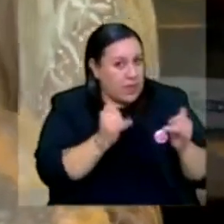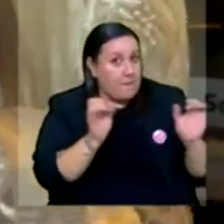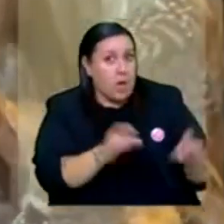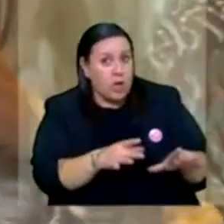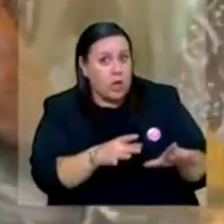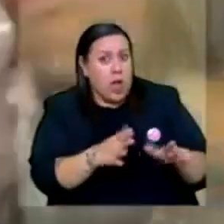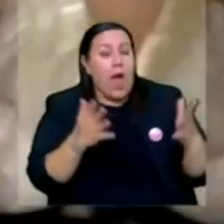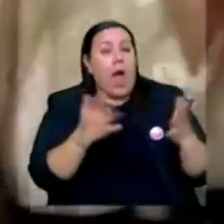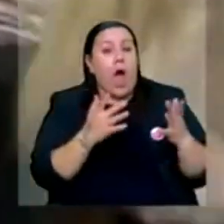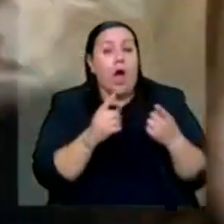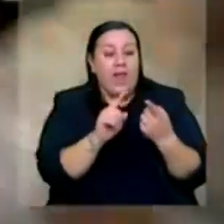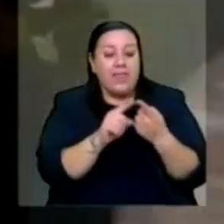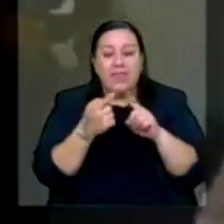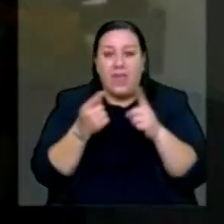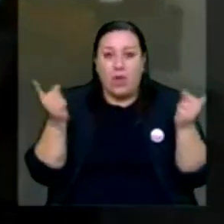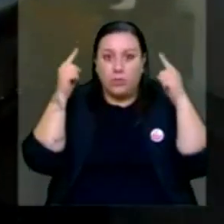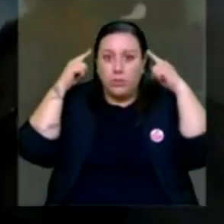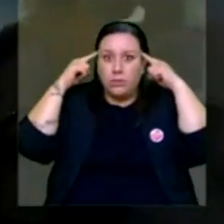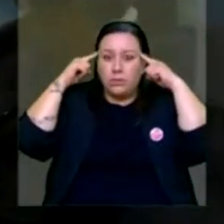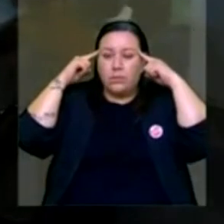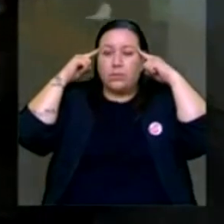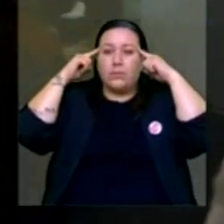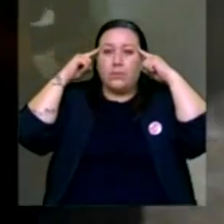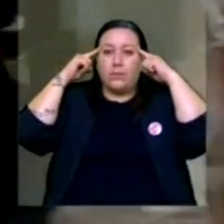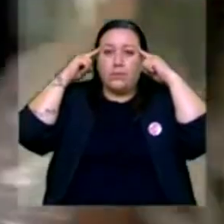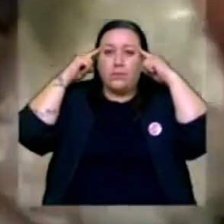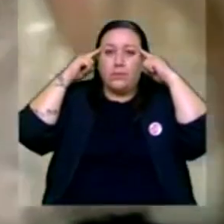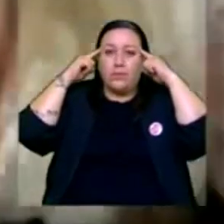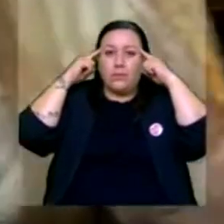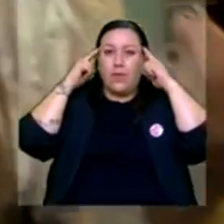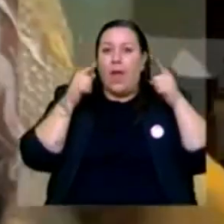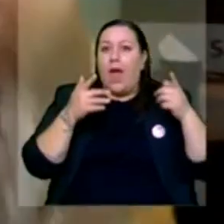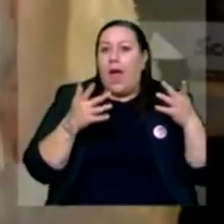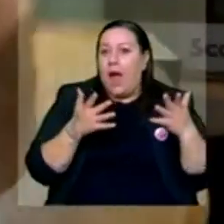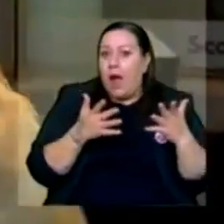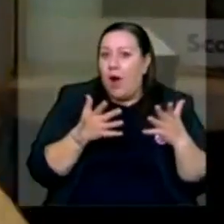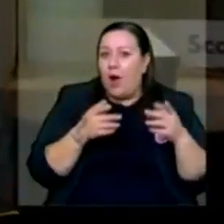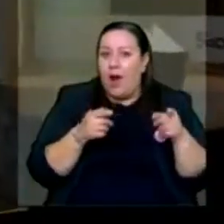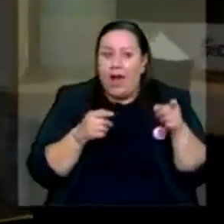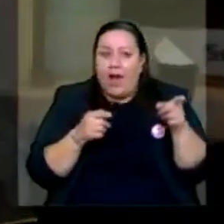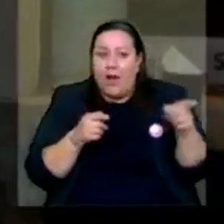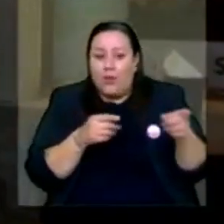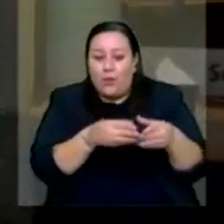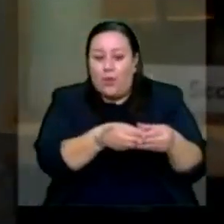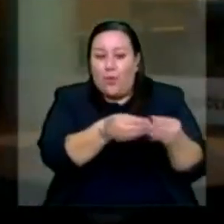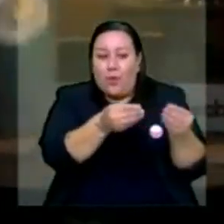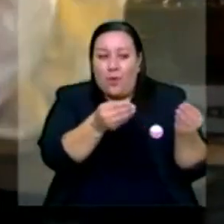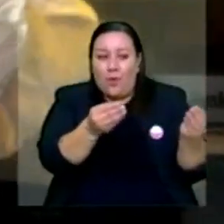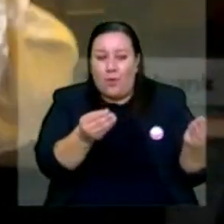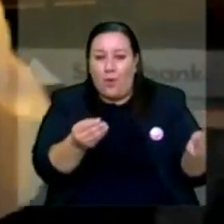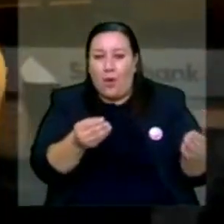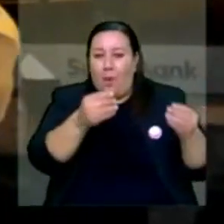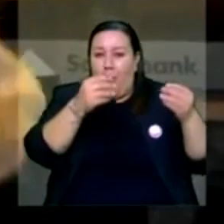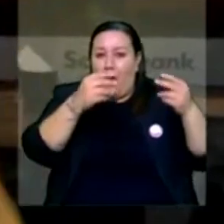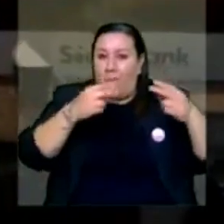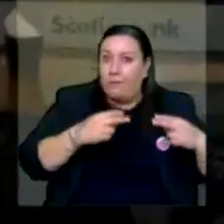tus deditos así, mira. Muy bien. Joaquín, tu baraja va a recorrer una parábola, sí, una parábola,